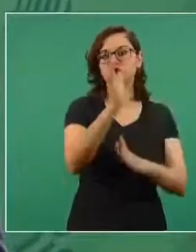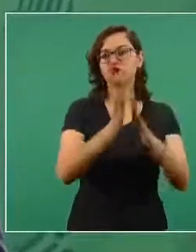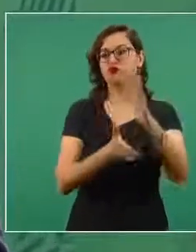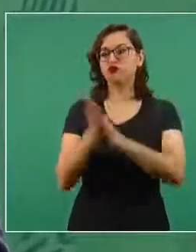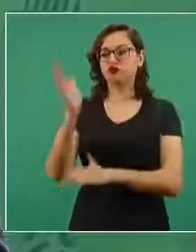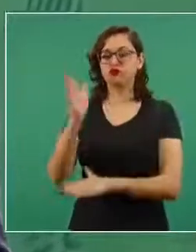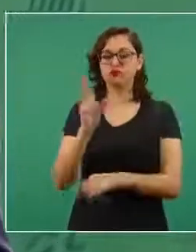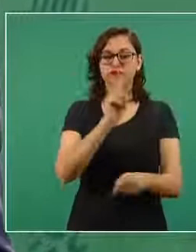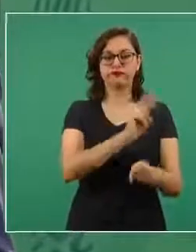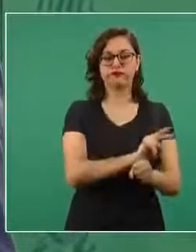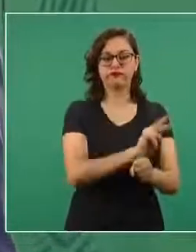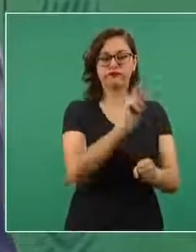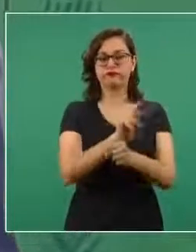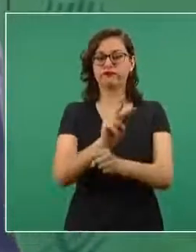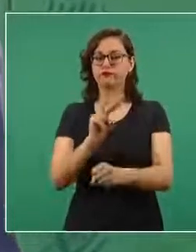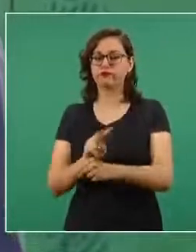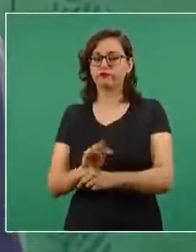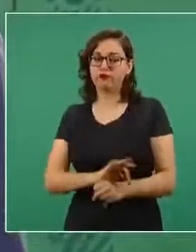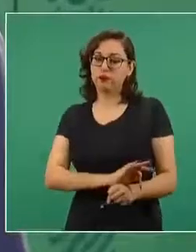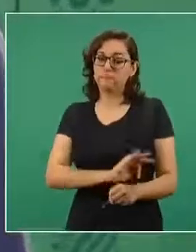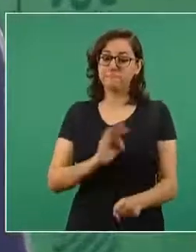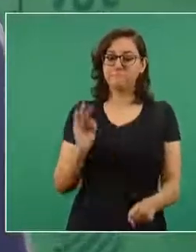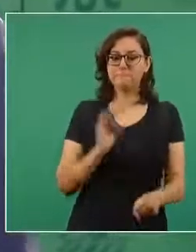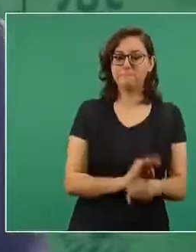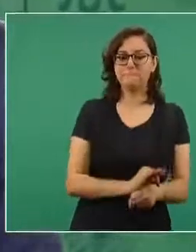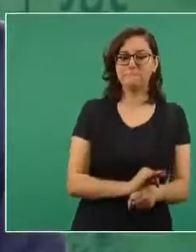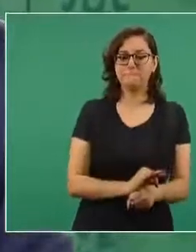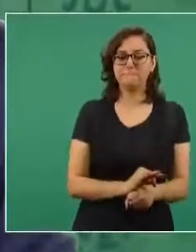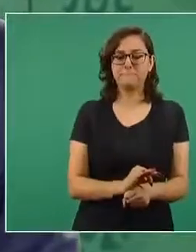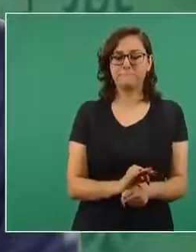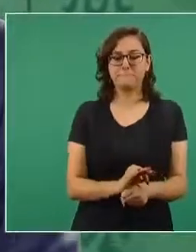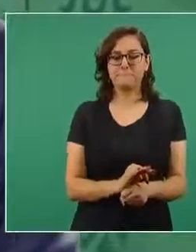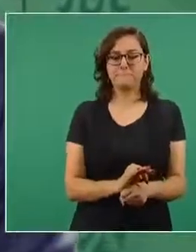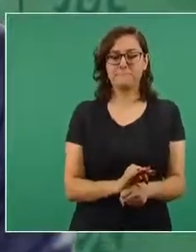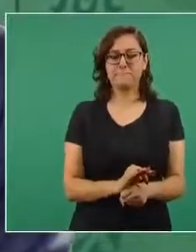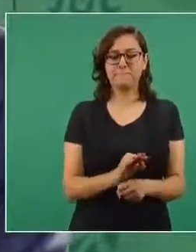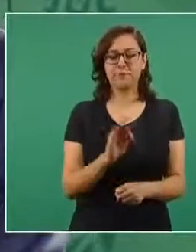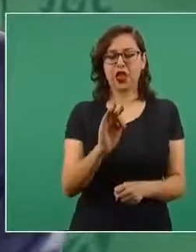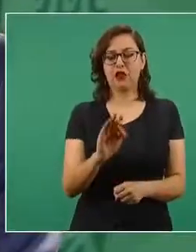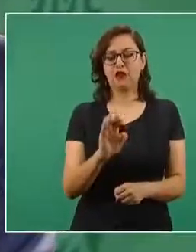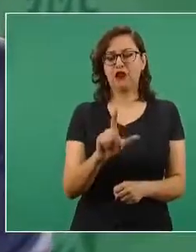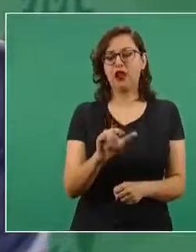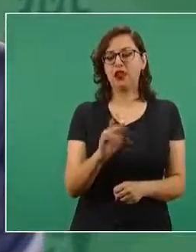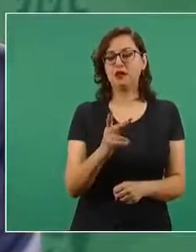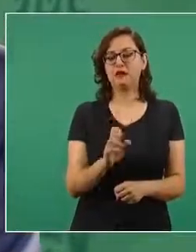estados para favorecer a Felipe Calderón.